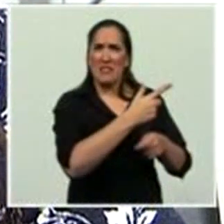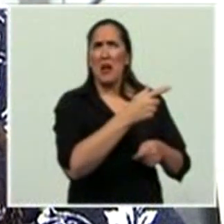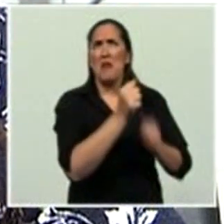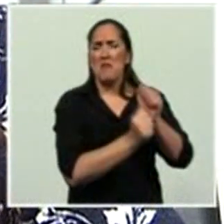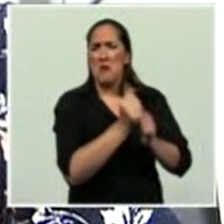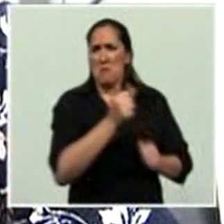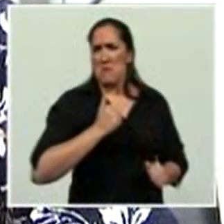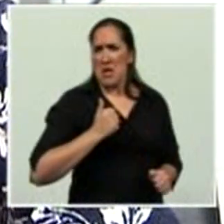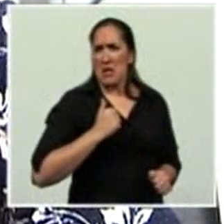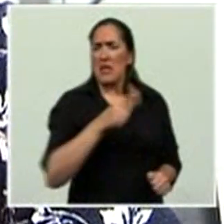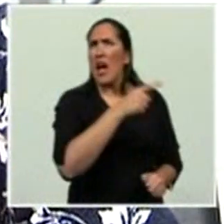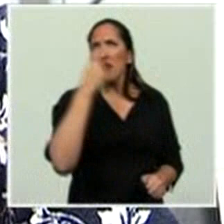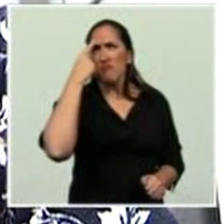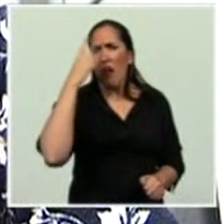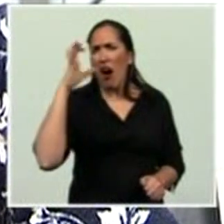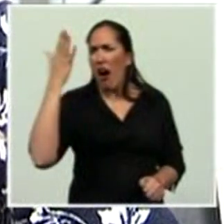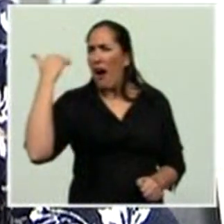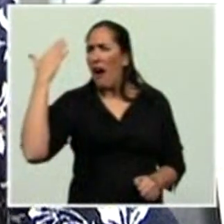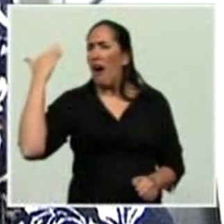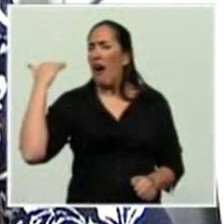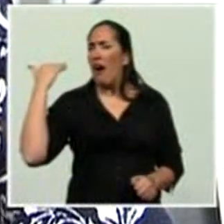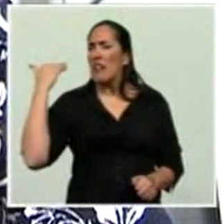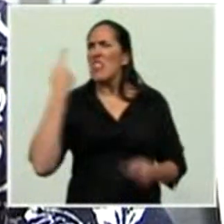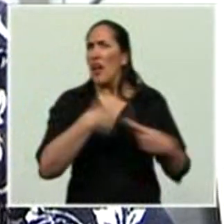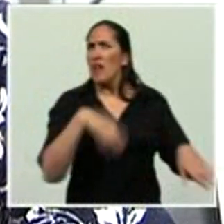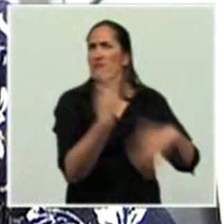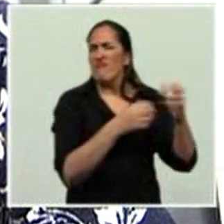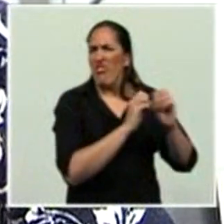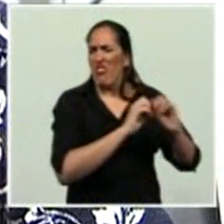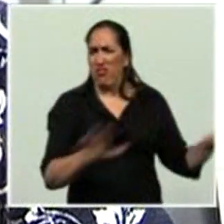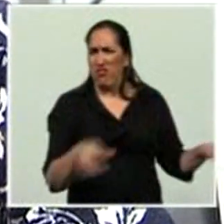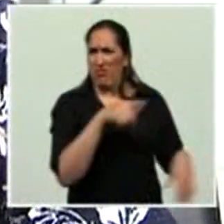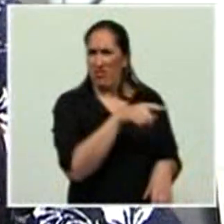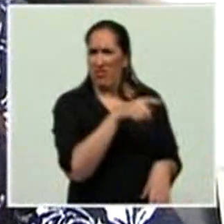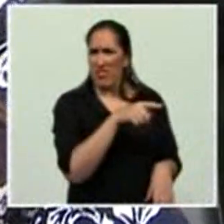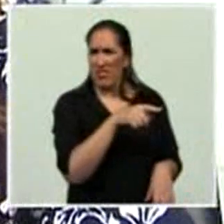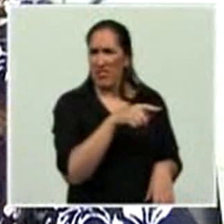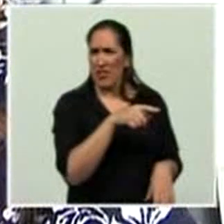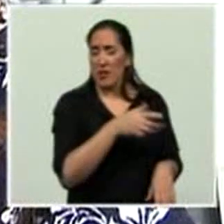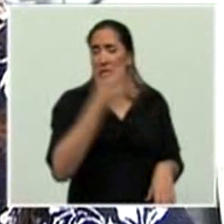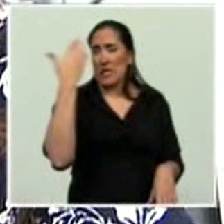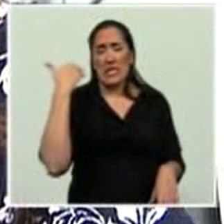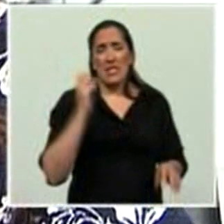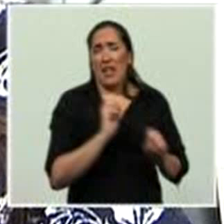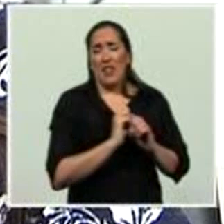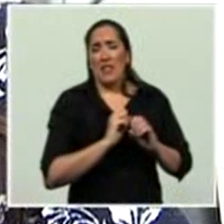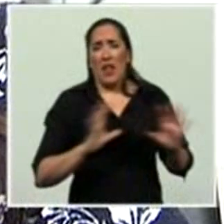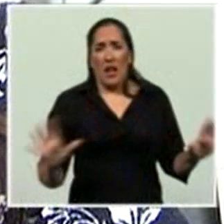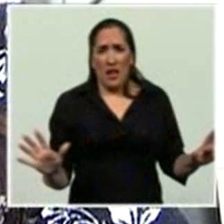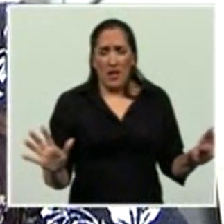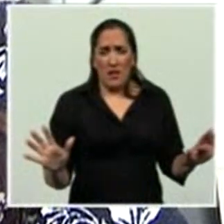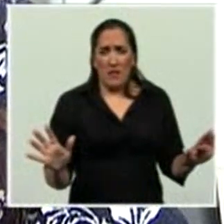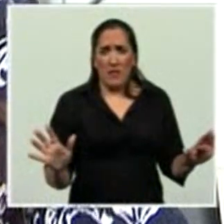militares por hechos feos por hechos terribles por